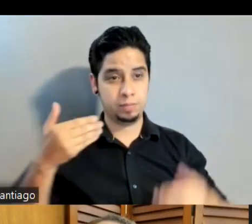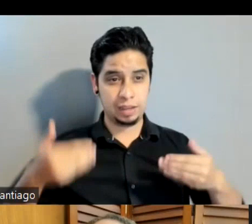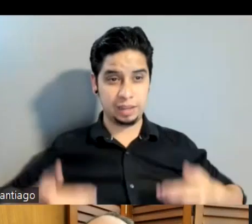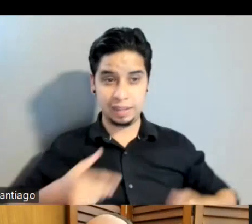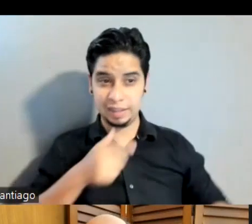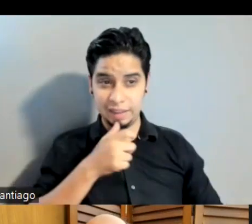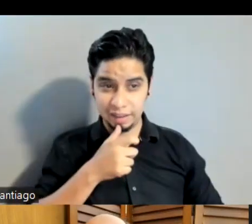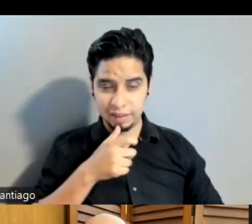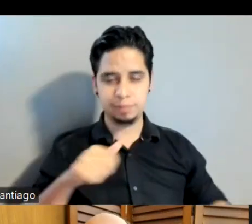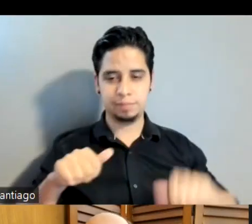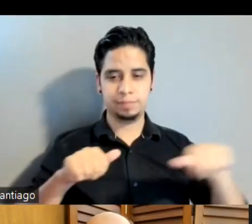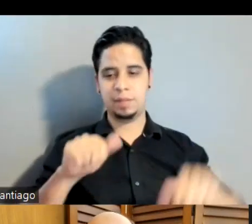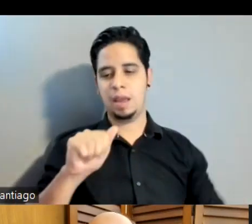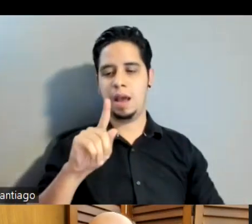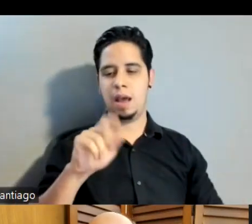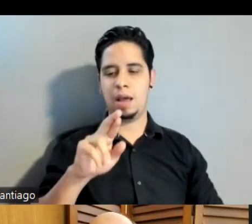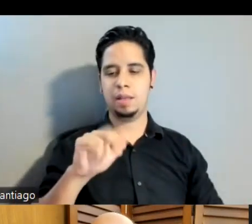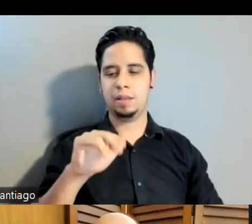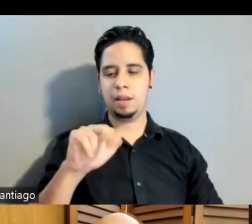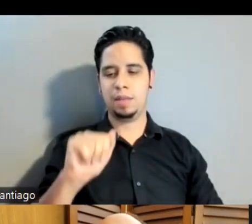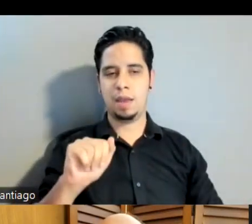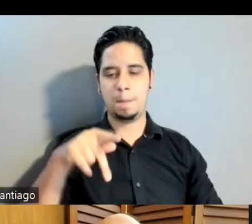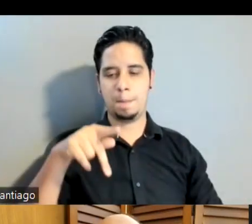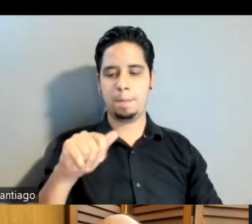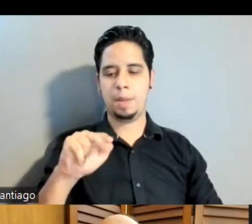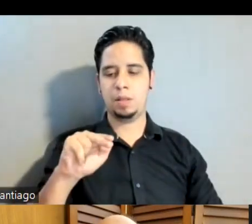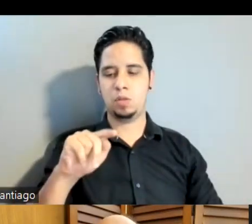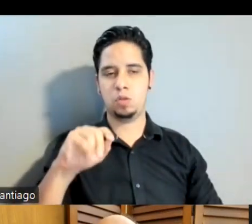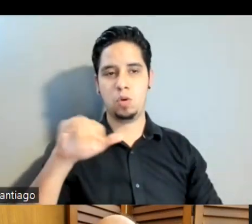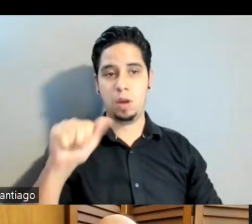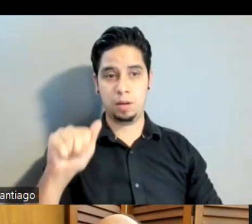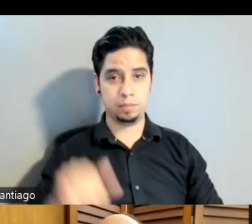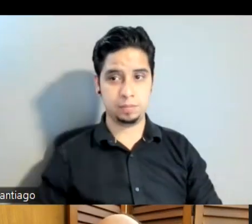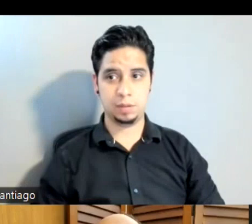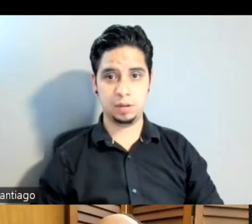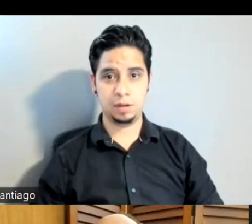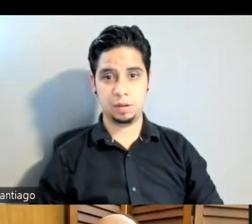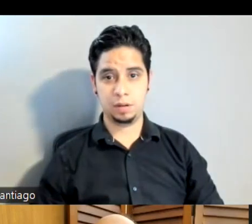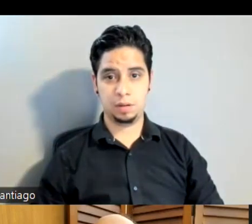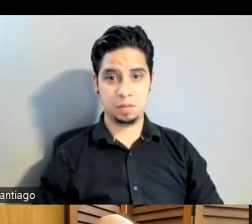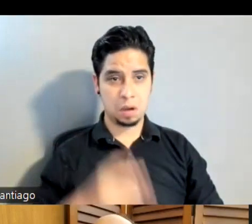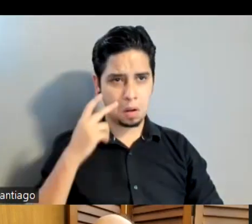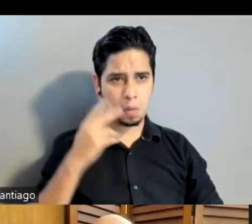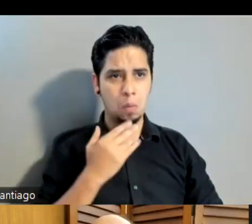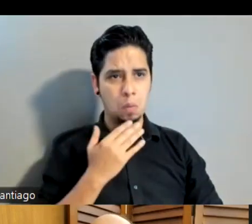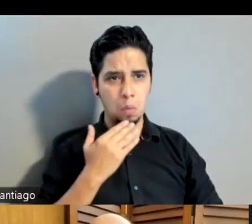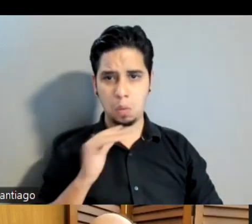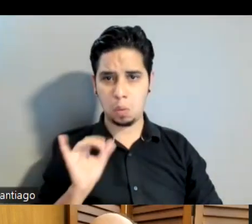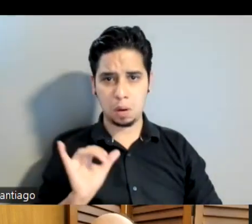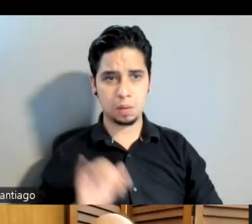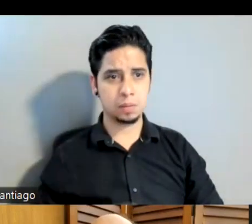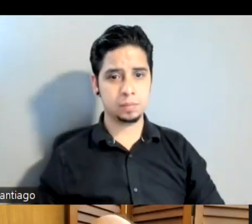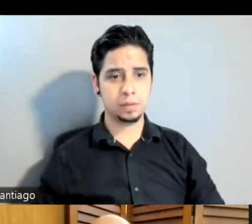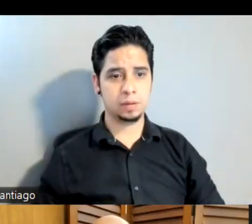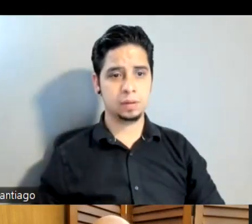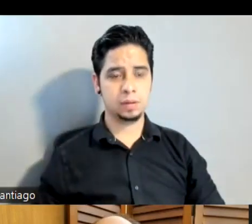bonita. Estoy como casi igual que José. Bueno, casi. Estoy un poco más. La armonía ahí. Y ahí entonces Javier